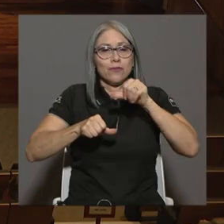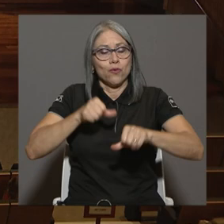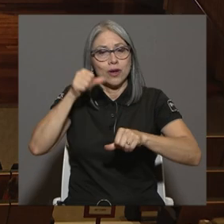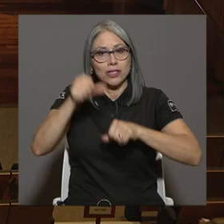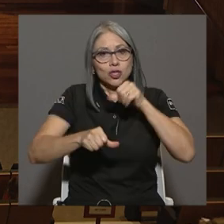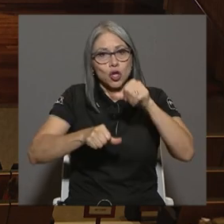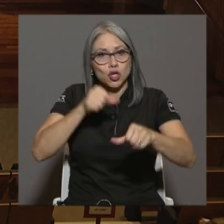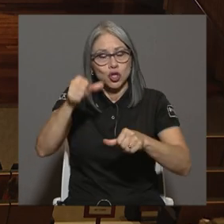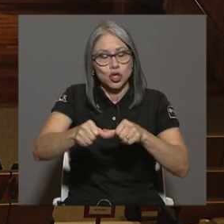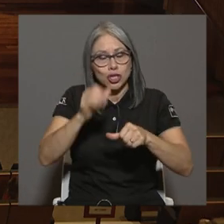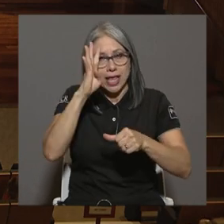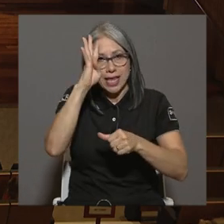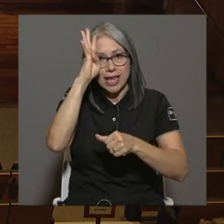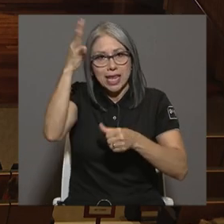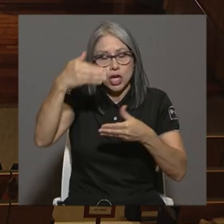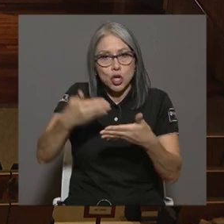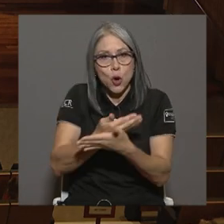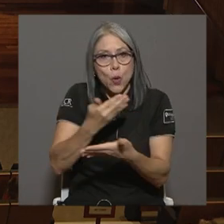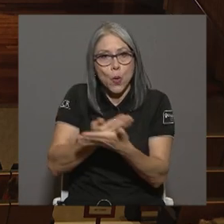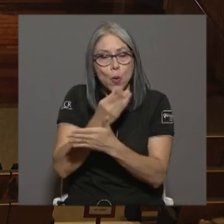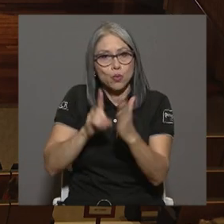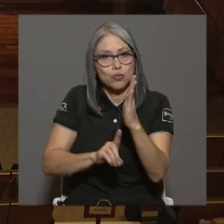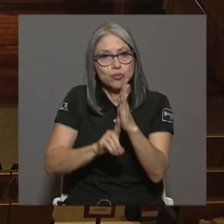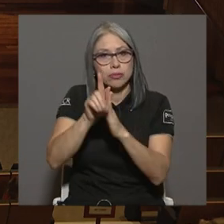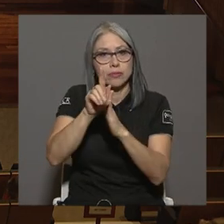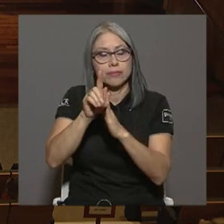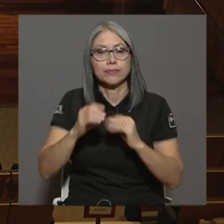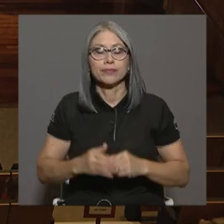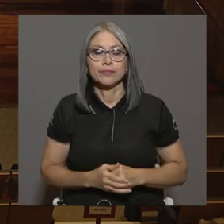en innovación y desarrollo.